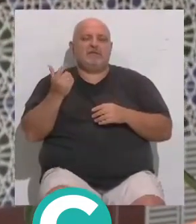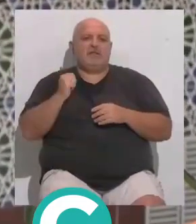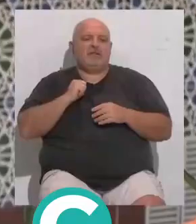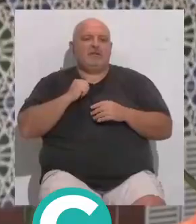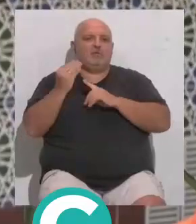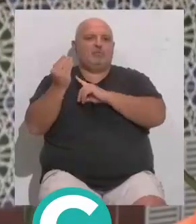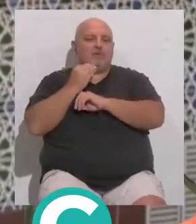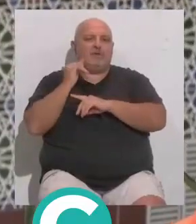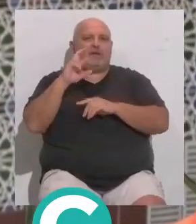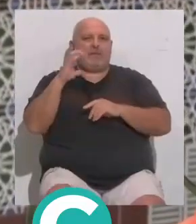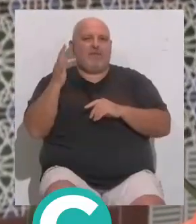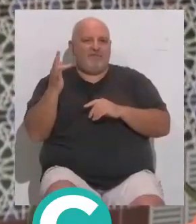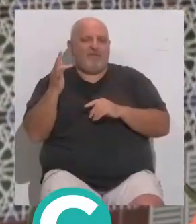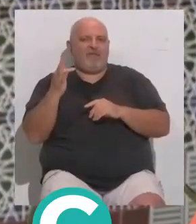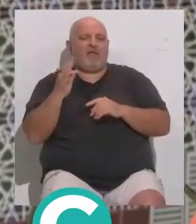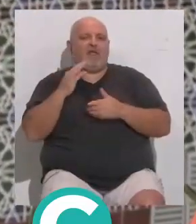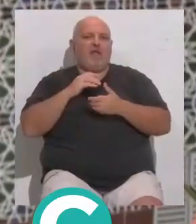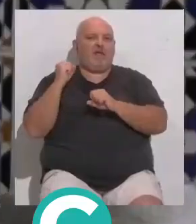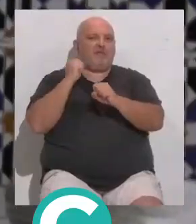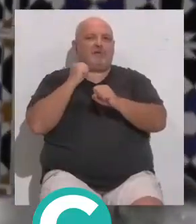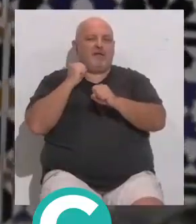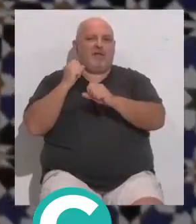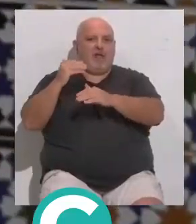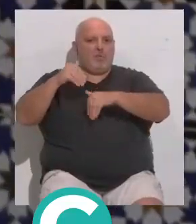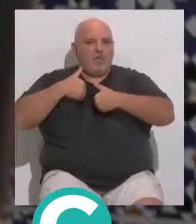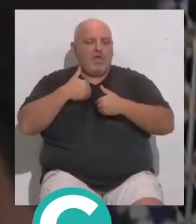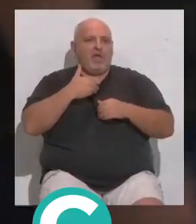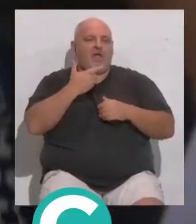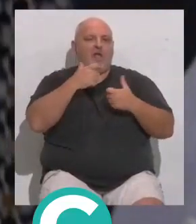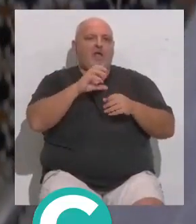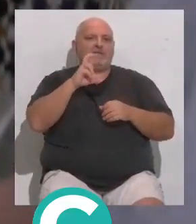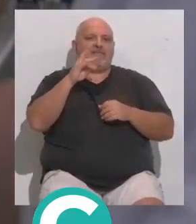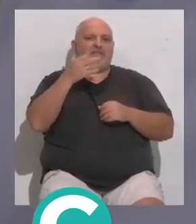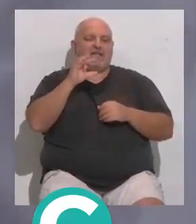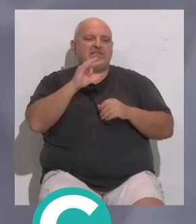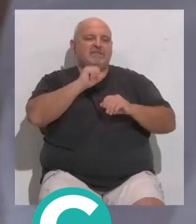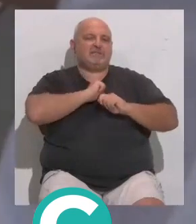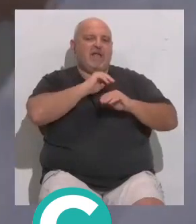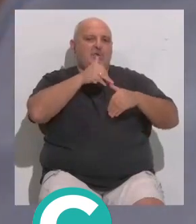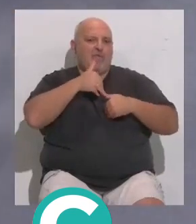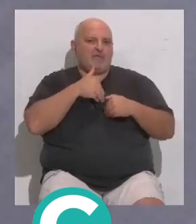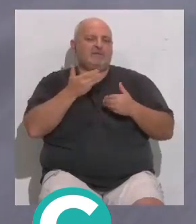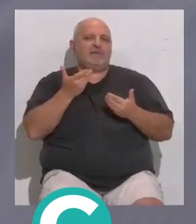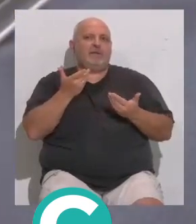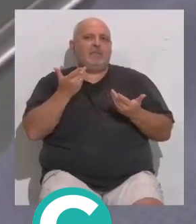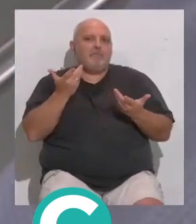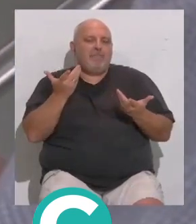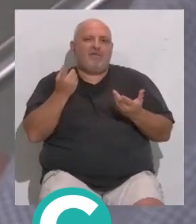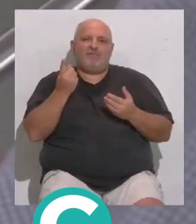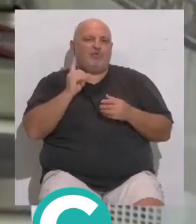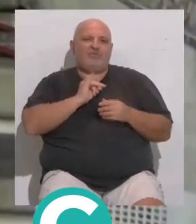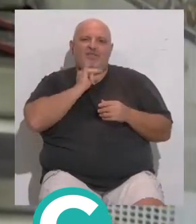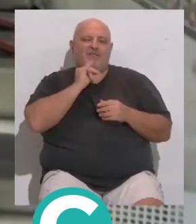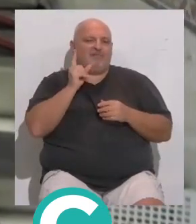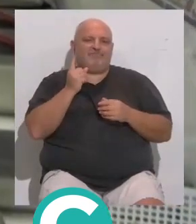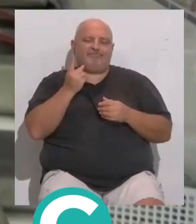tenemos la subvención del IRPF, las cofradías de Cádiz nos ayudan, la Orden Servita nos ayuda, pero son escasas para el volumen